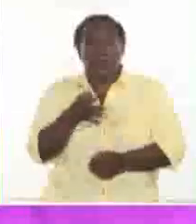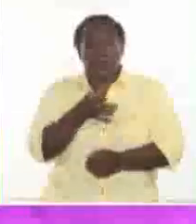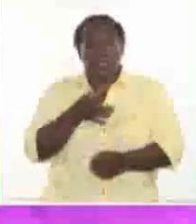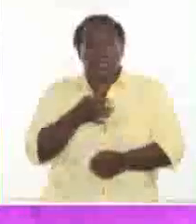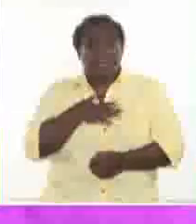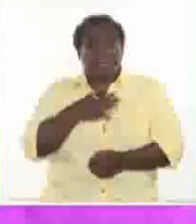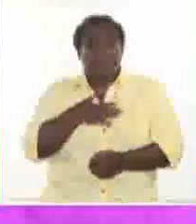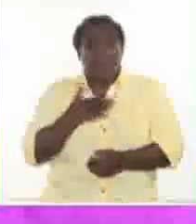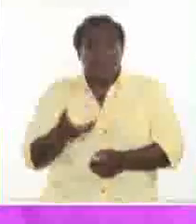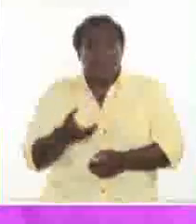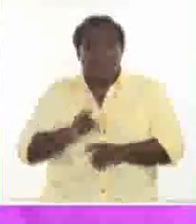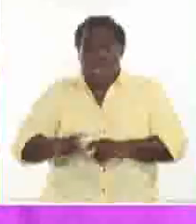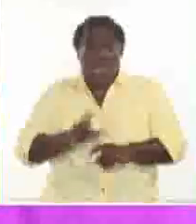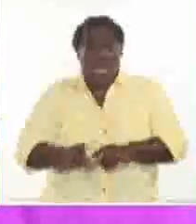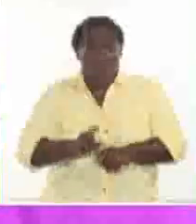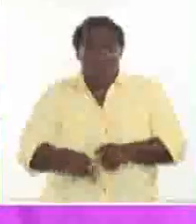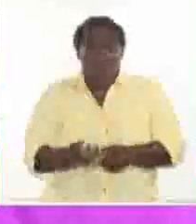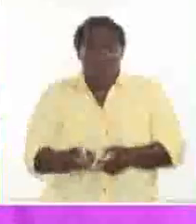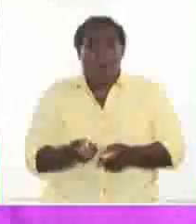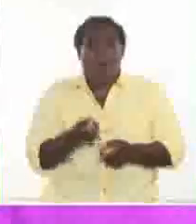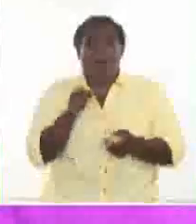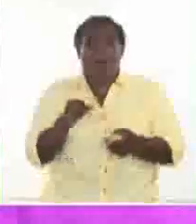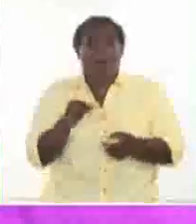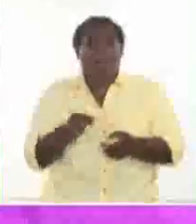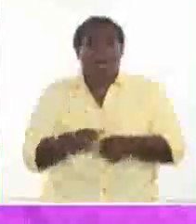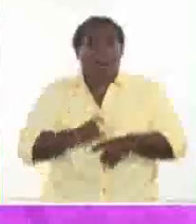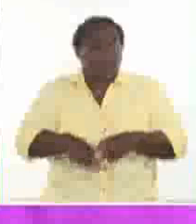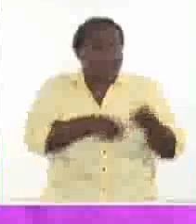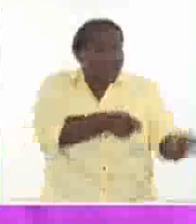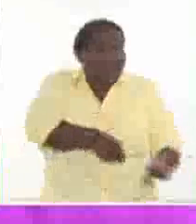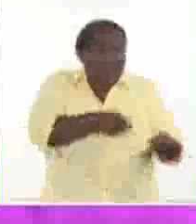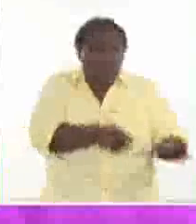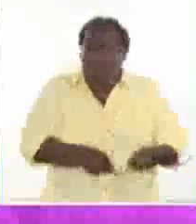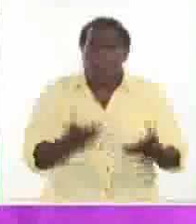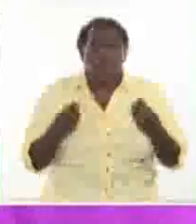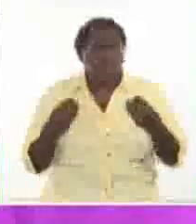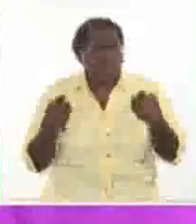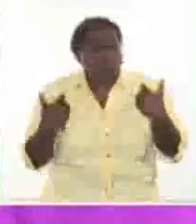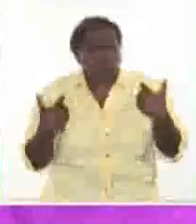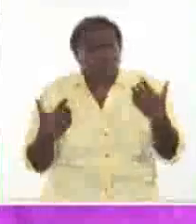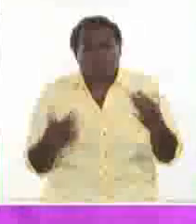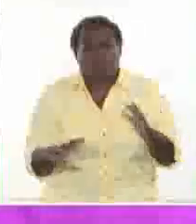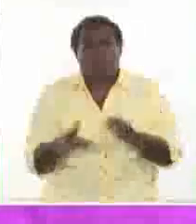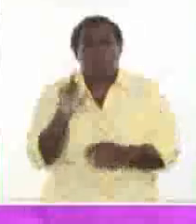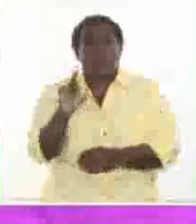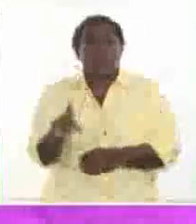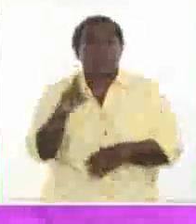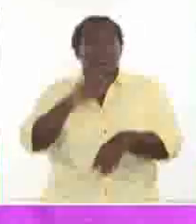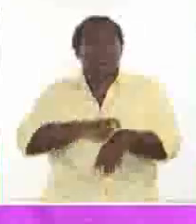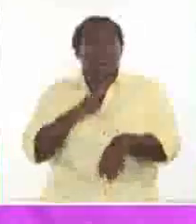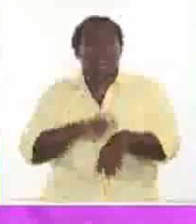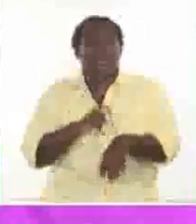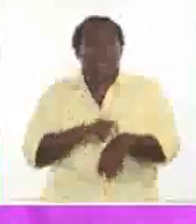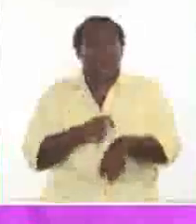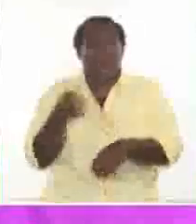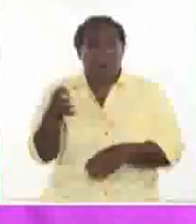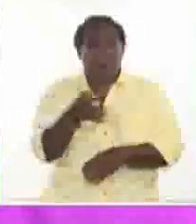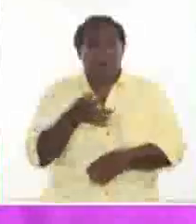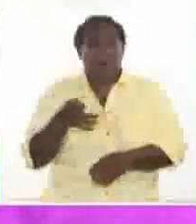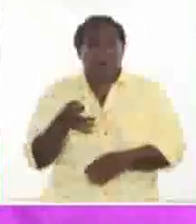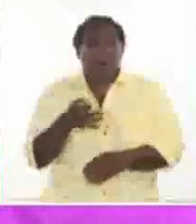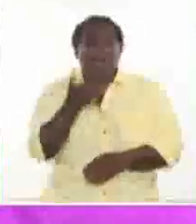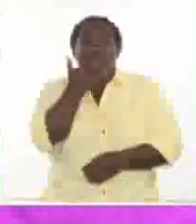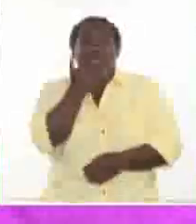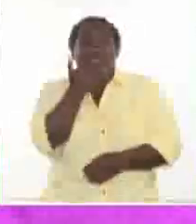agrícola de un potencial muy grande. Lo que, bueno, en los últimos tiempos un municipio de secano nos ha afectado al clima,